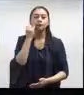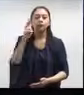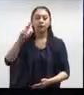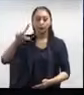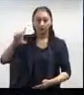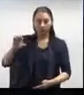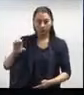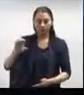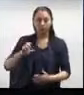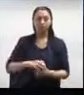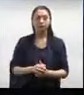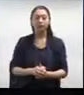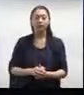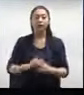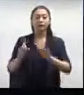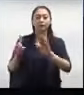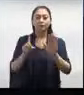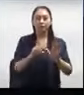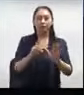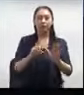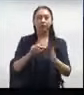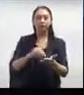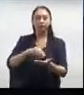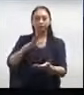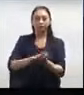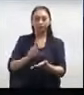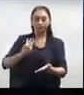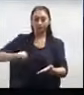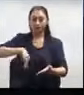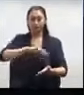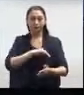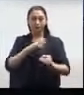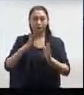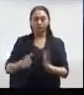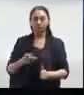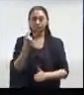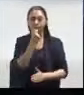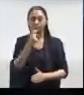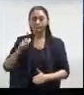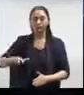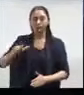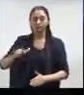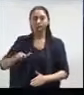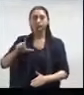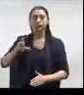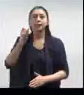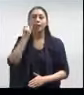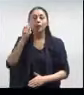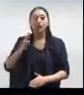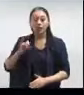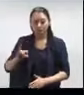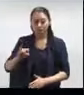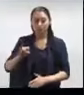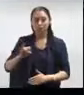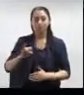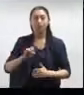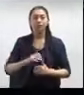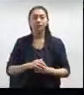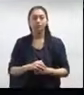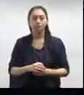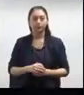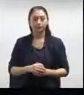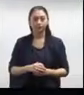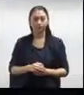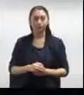Saldaña. Sexto, interpelación a la ministra de Cultura y Deportes, licenciada Liwi del Carmen Inmaculata